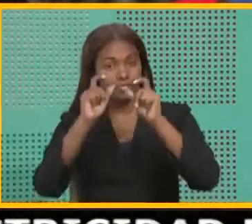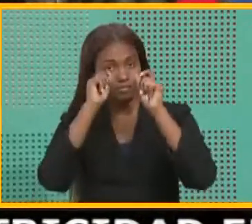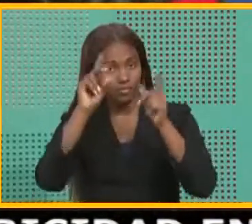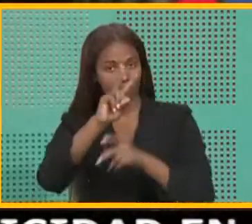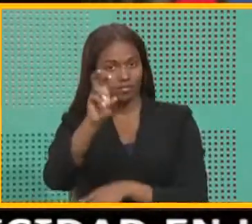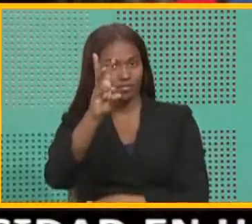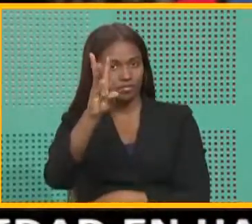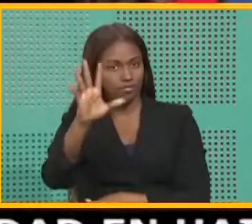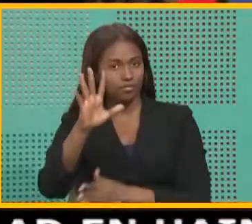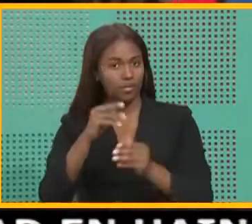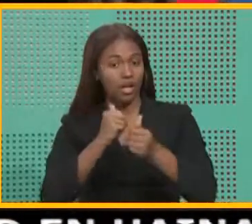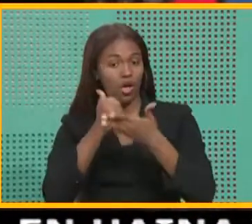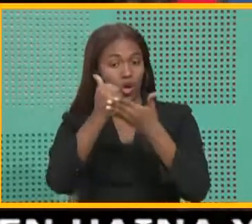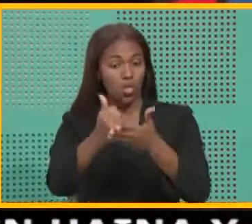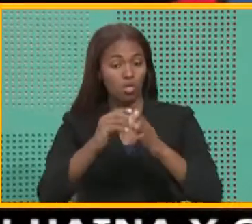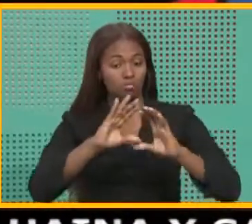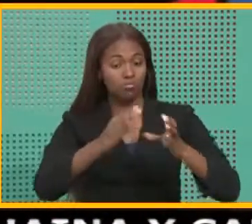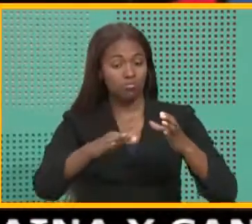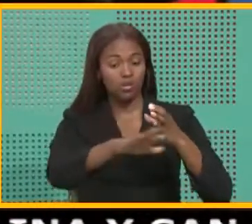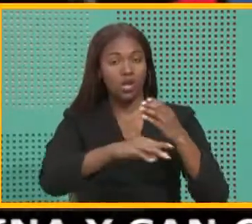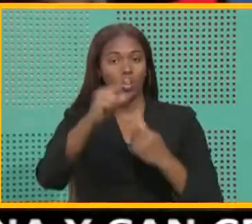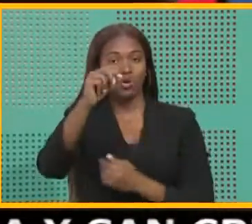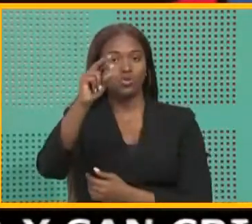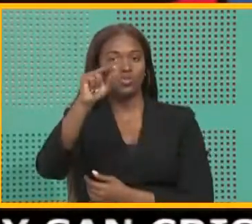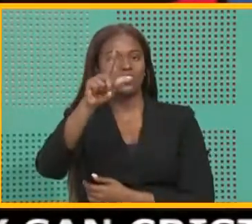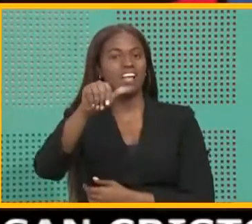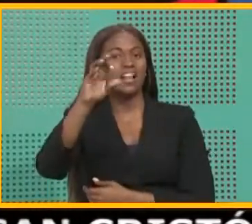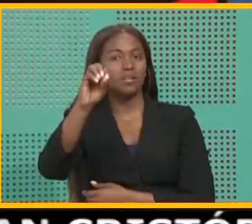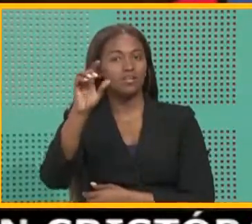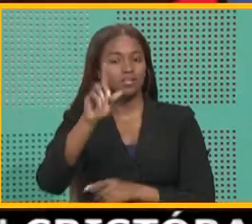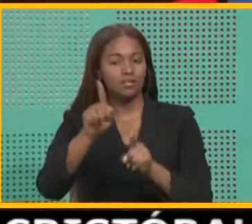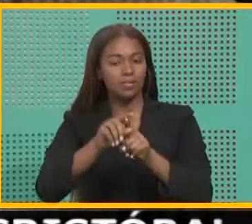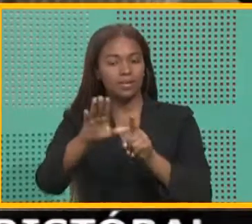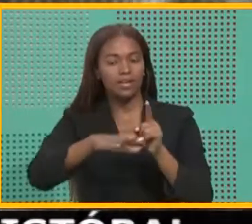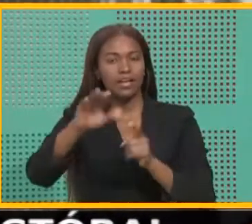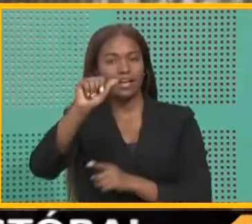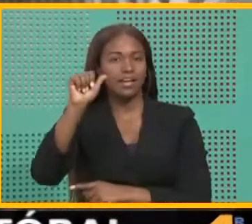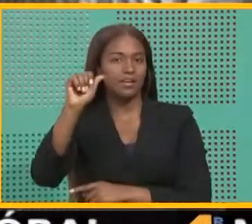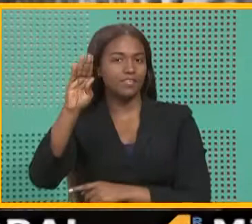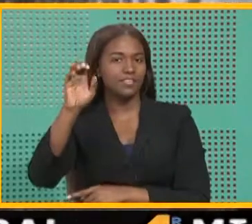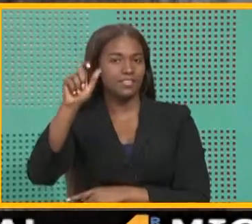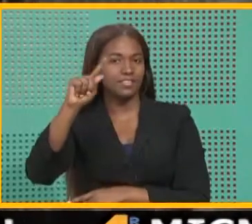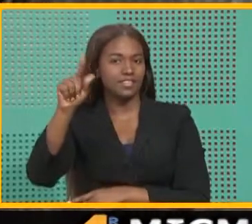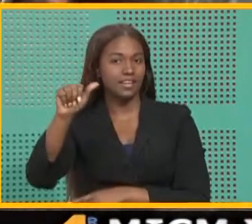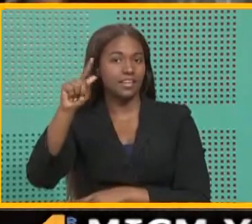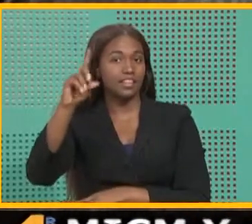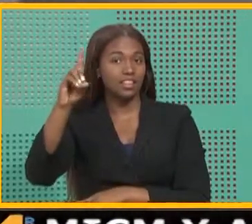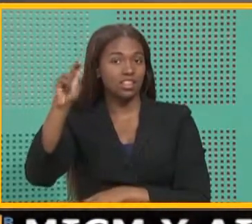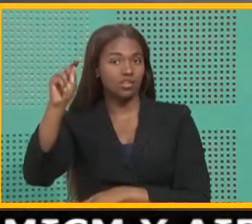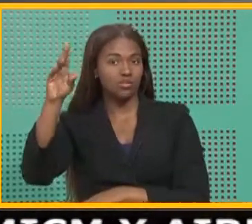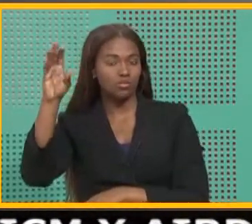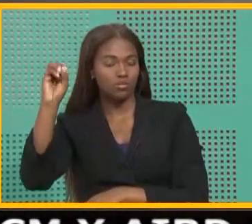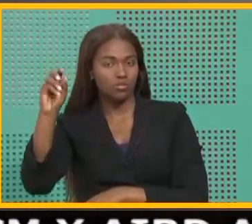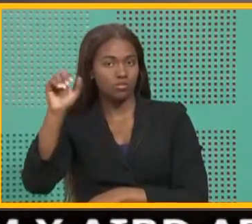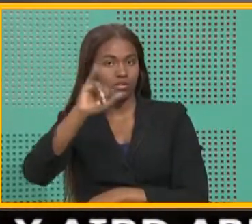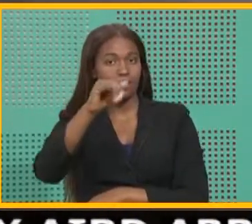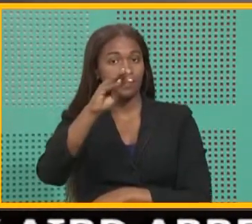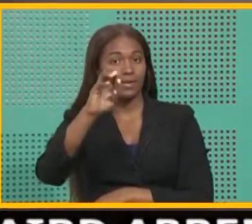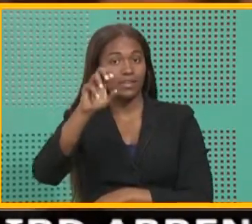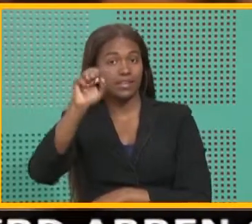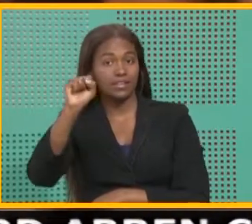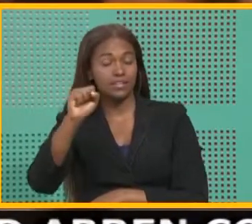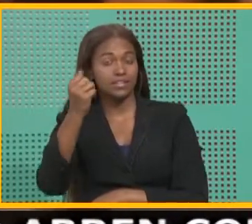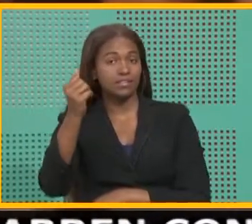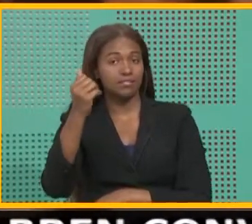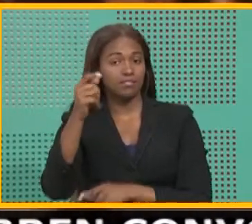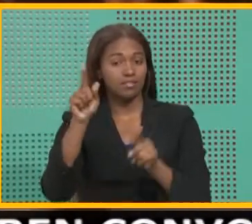275 beneficia al Distrito Municipal de Gonzalo y las comunidades de Cabeza de Toro, Mataseco, Los Malucos, Los Jiménez, Río Abajo, Piedra